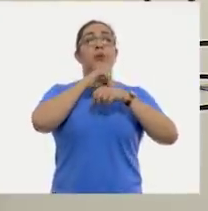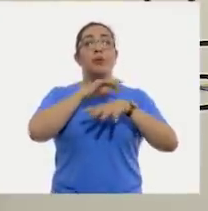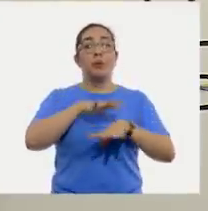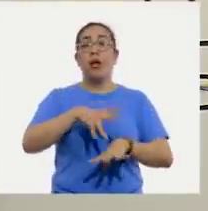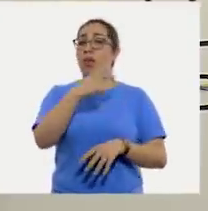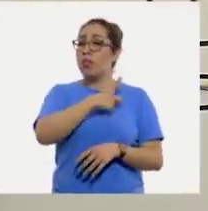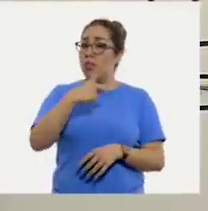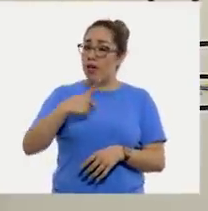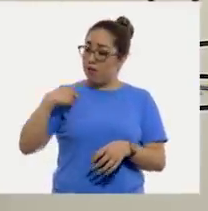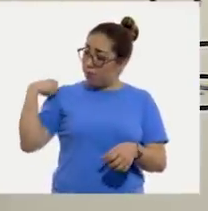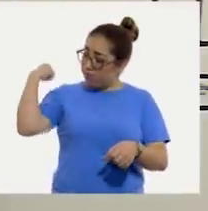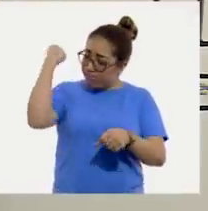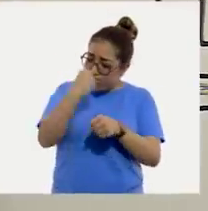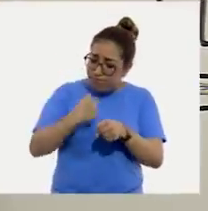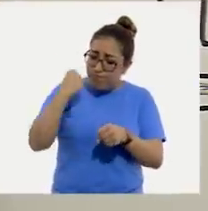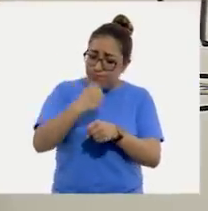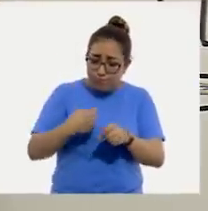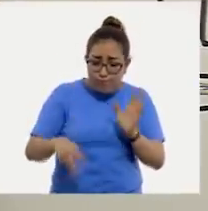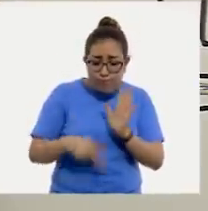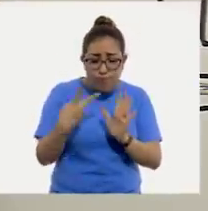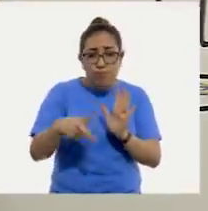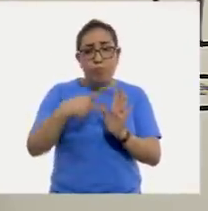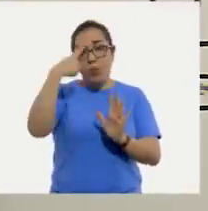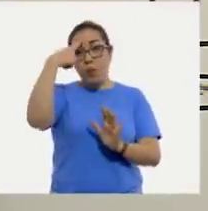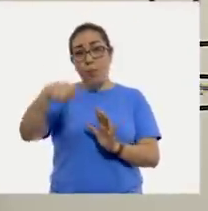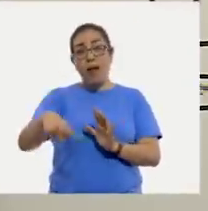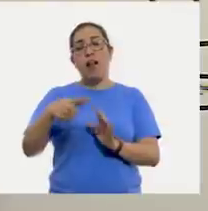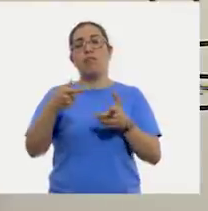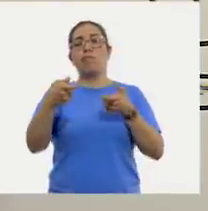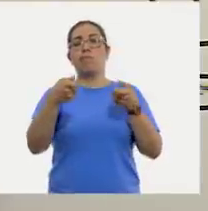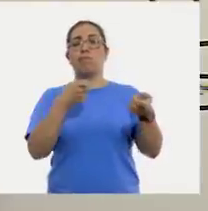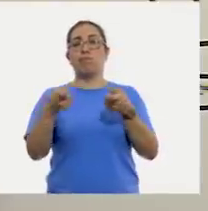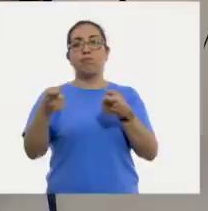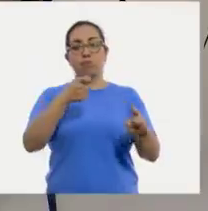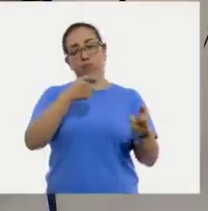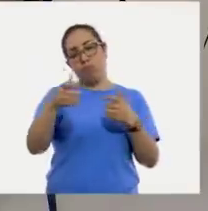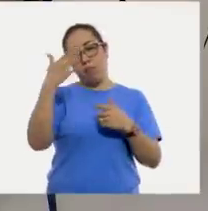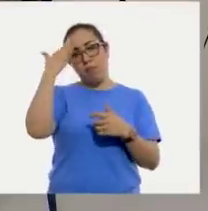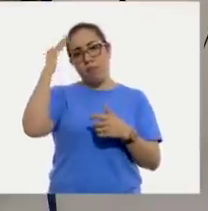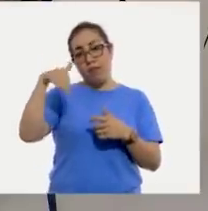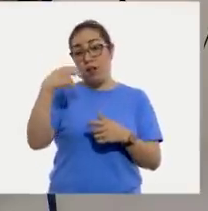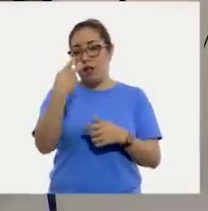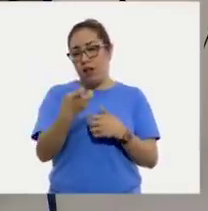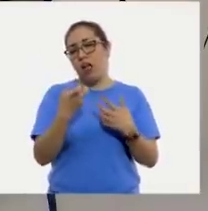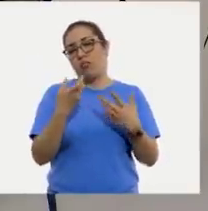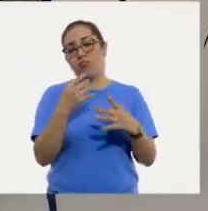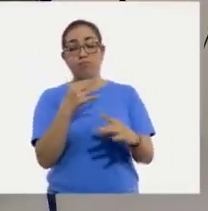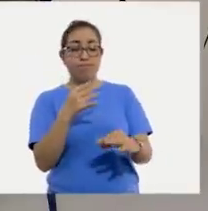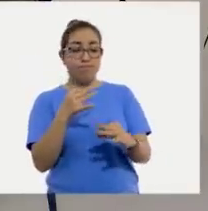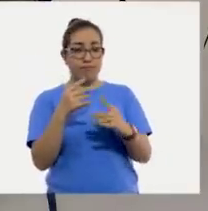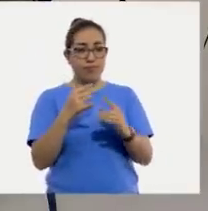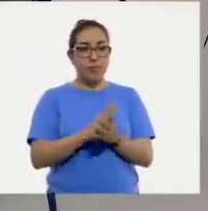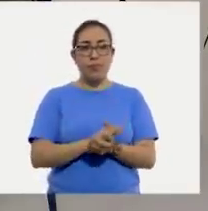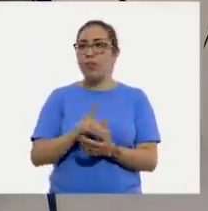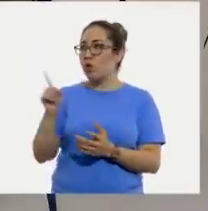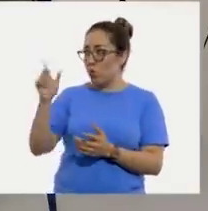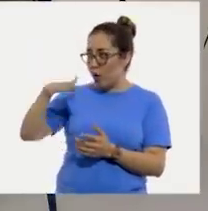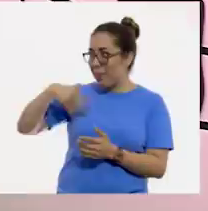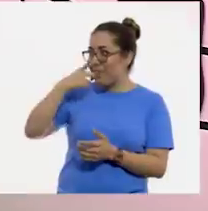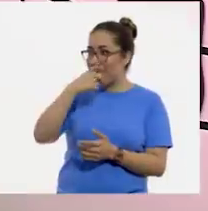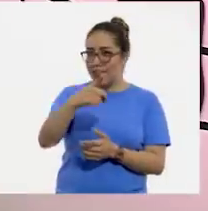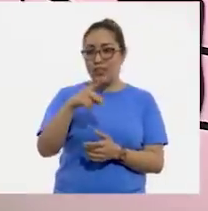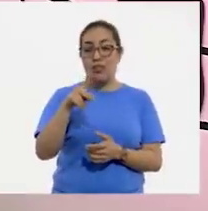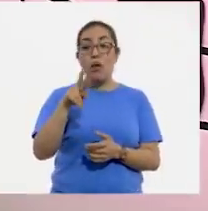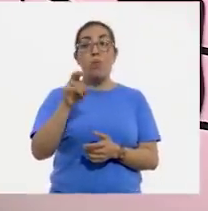buena técnica para poder realmente llegar a dominar un instrumento. ¡Qué maravilla! Fíjate que dijiste pronunciar, ¿no?